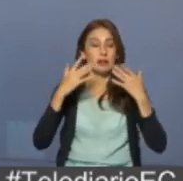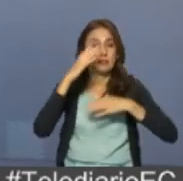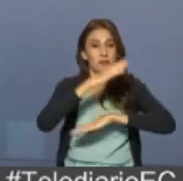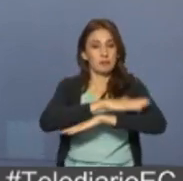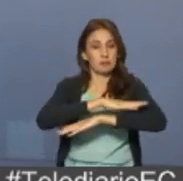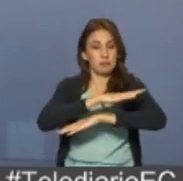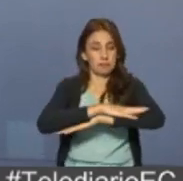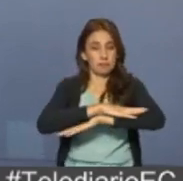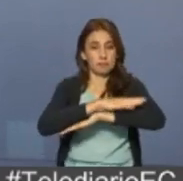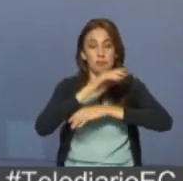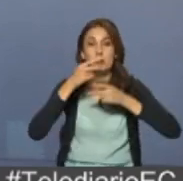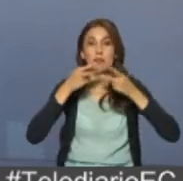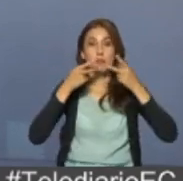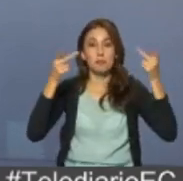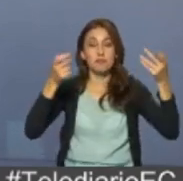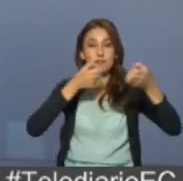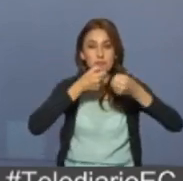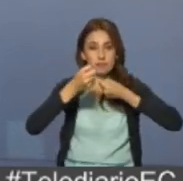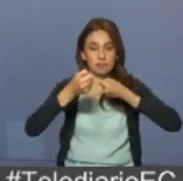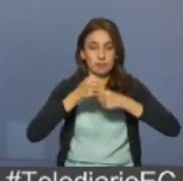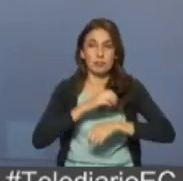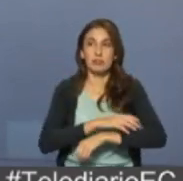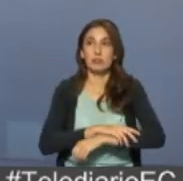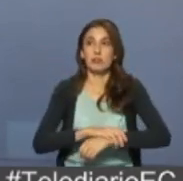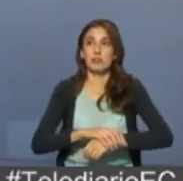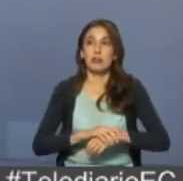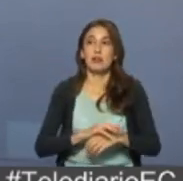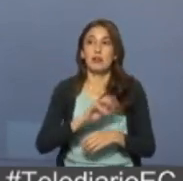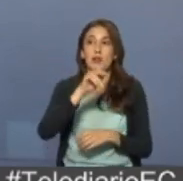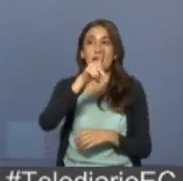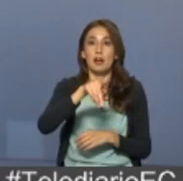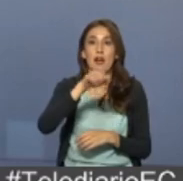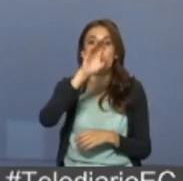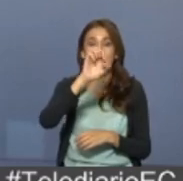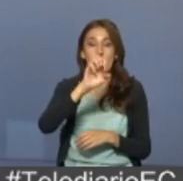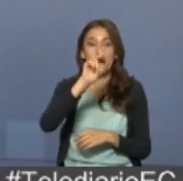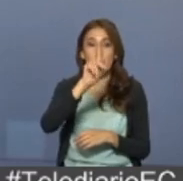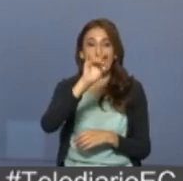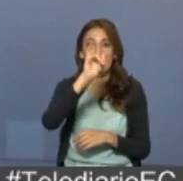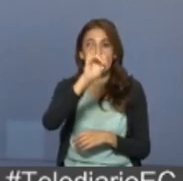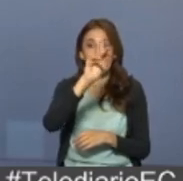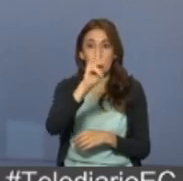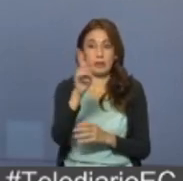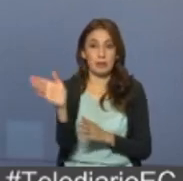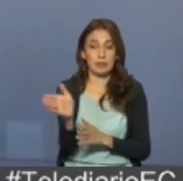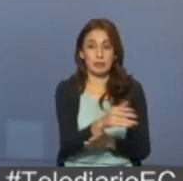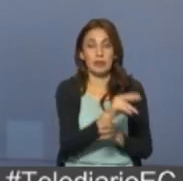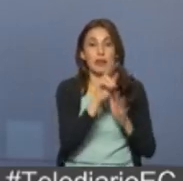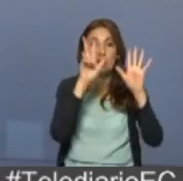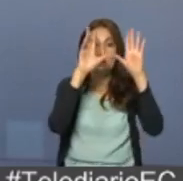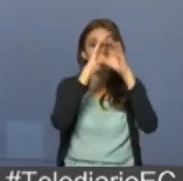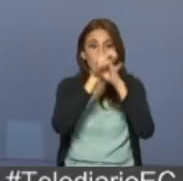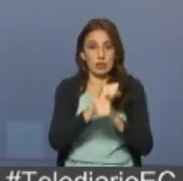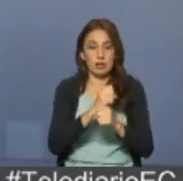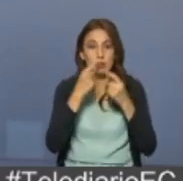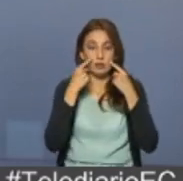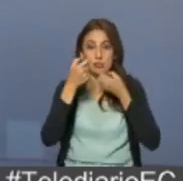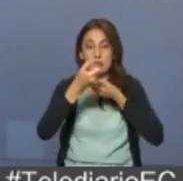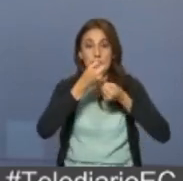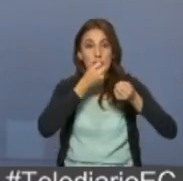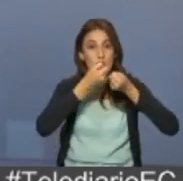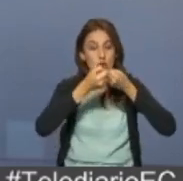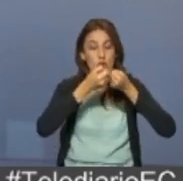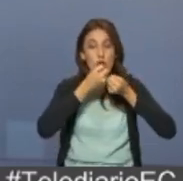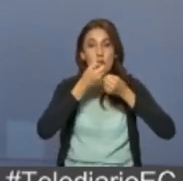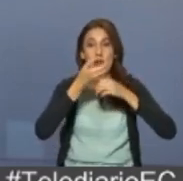digitales de los medios públicos del Ecuador. En Pekín, 20:33. A esta hora también queremos presentar una entrevista que